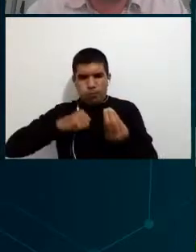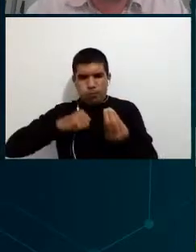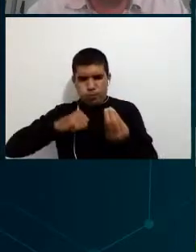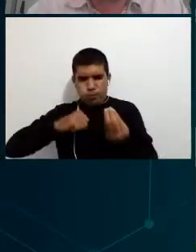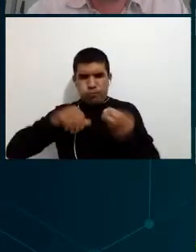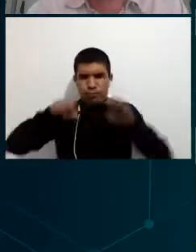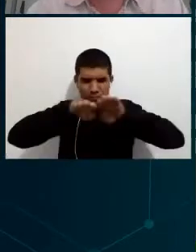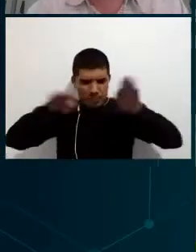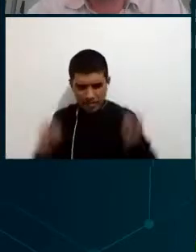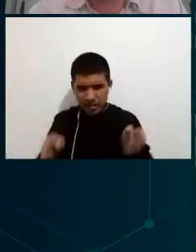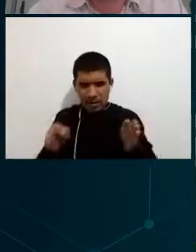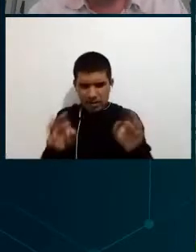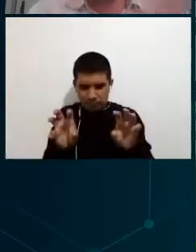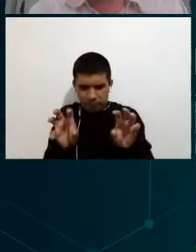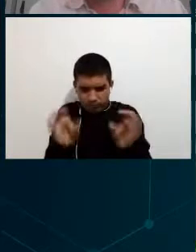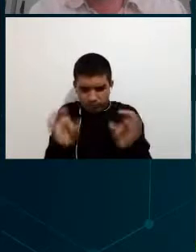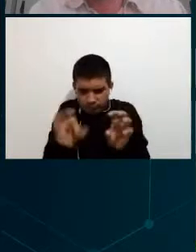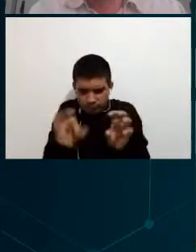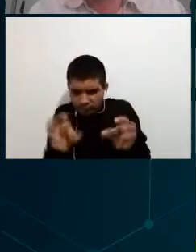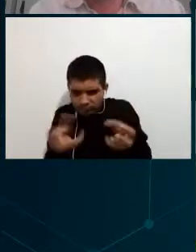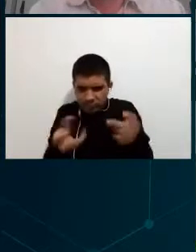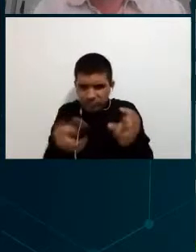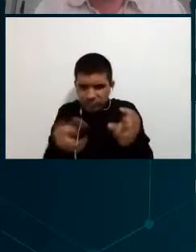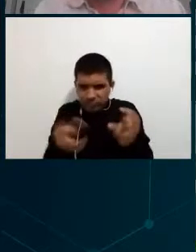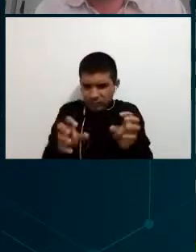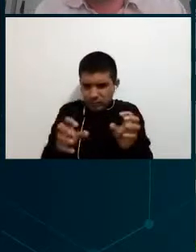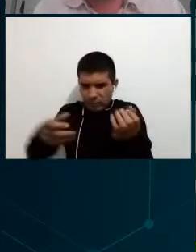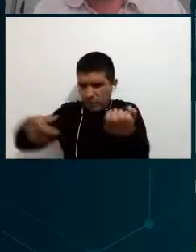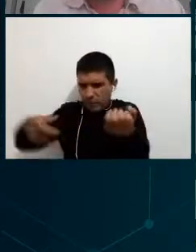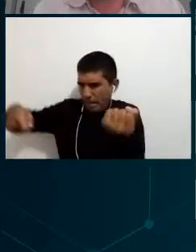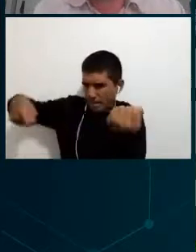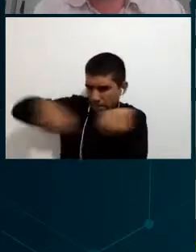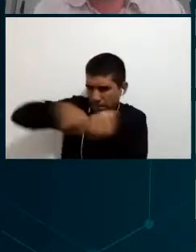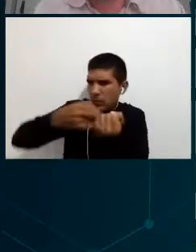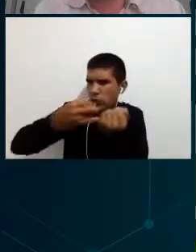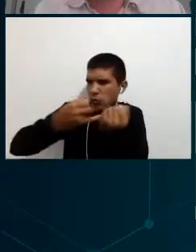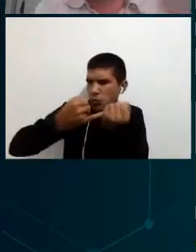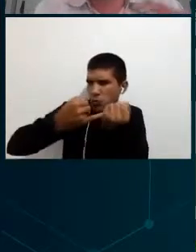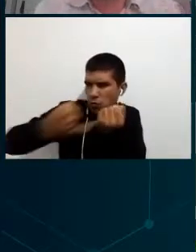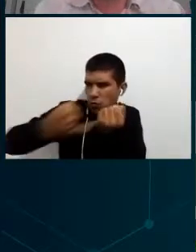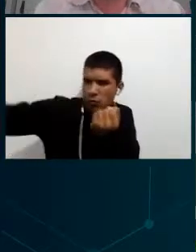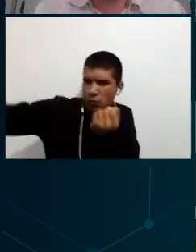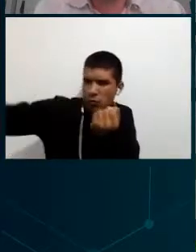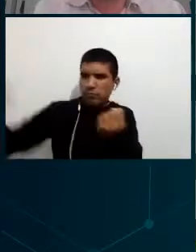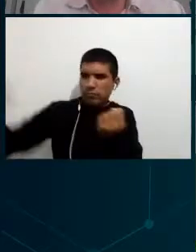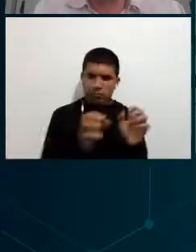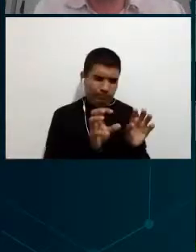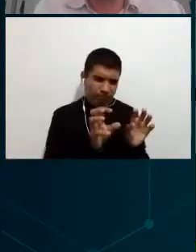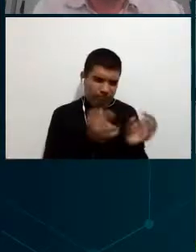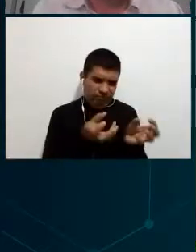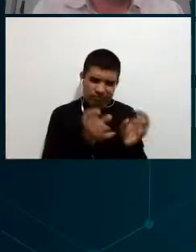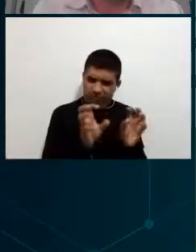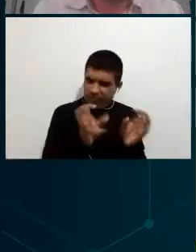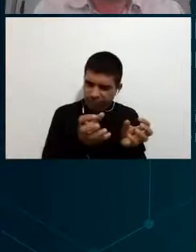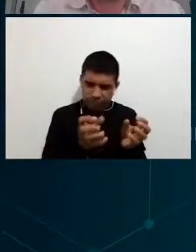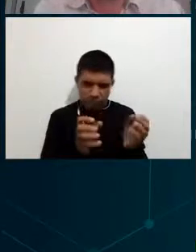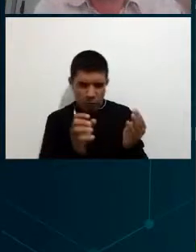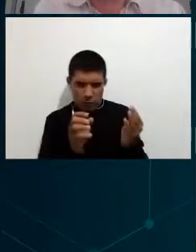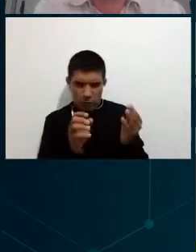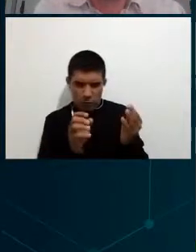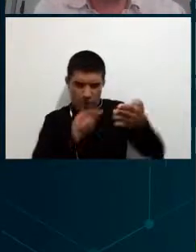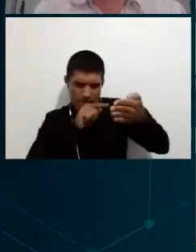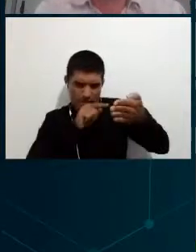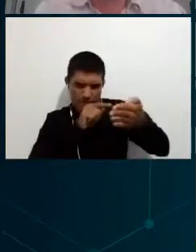hacen intermitencia de los canales, es decir, se somete la red a diferentes tipos de perturbaciones y ya se evalúa el desempeño